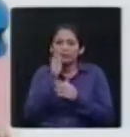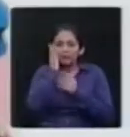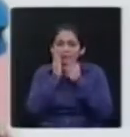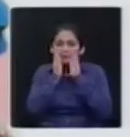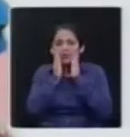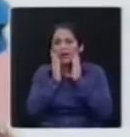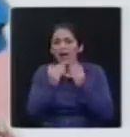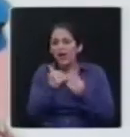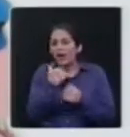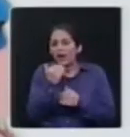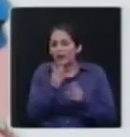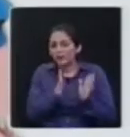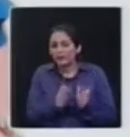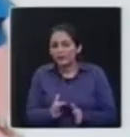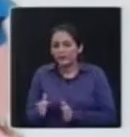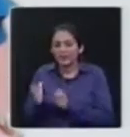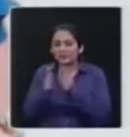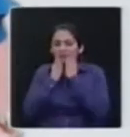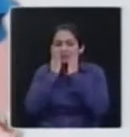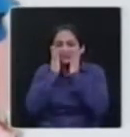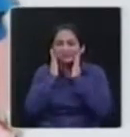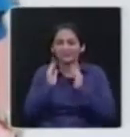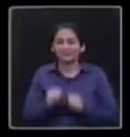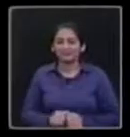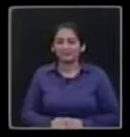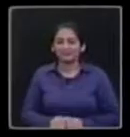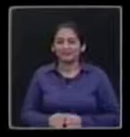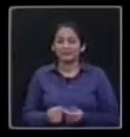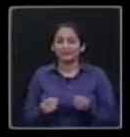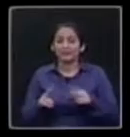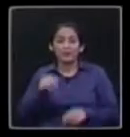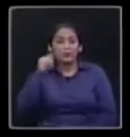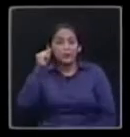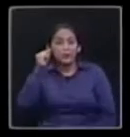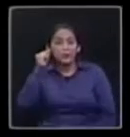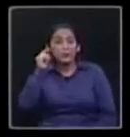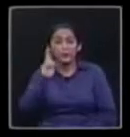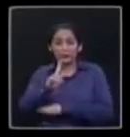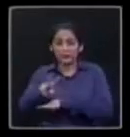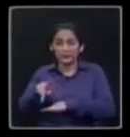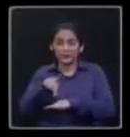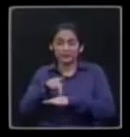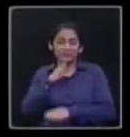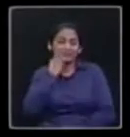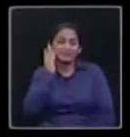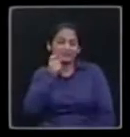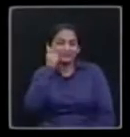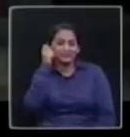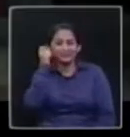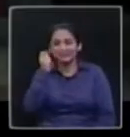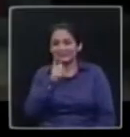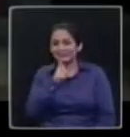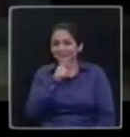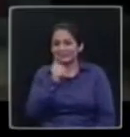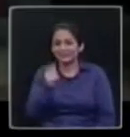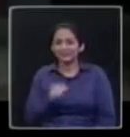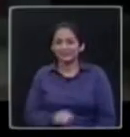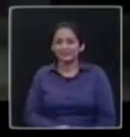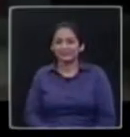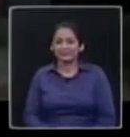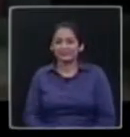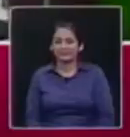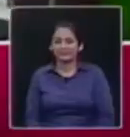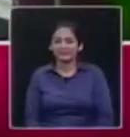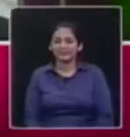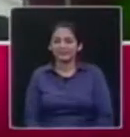como partes destacadas se contará con la participación de la reconocida artista y profesional del maquillaje cutie casa en mi caso en